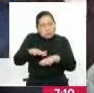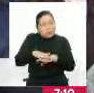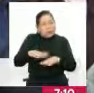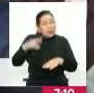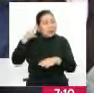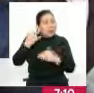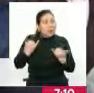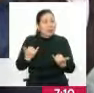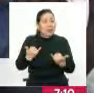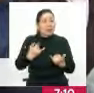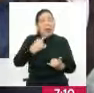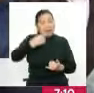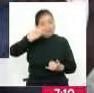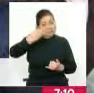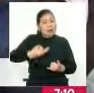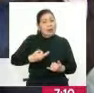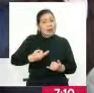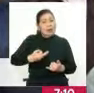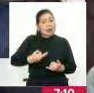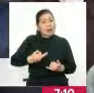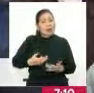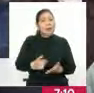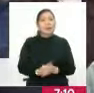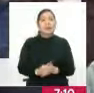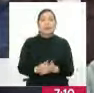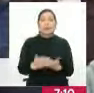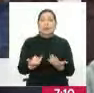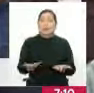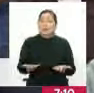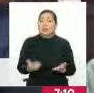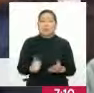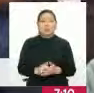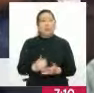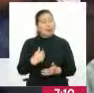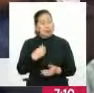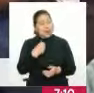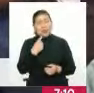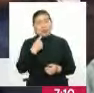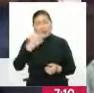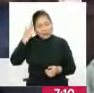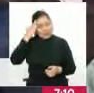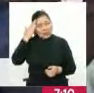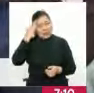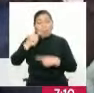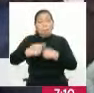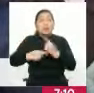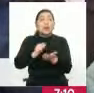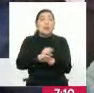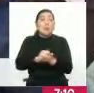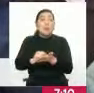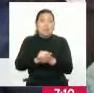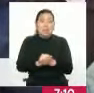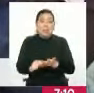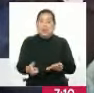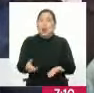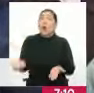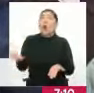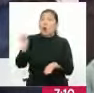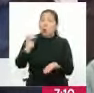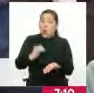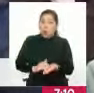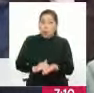razón, tenemos la verdad, o sea que nos asiste la verdad, y estoy sumamente convencido que en los próximos meses, ¿no? Nuevamente